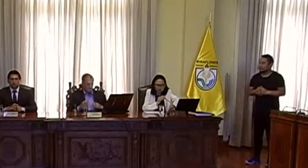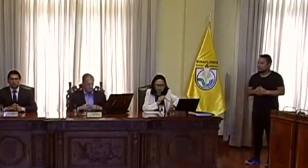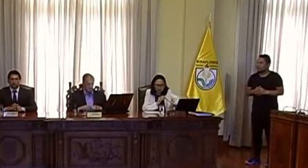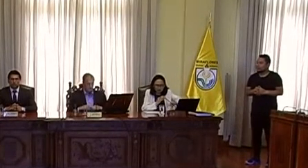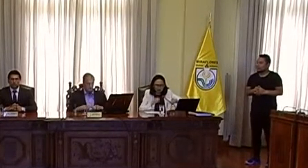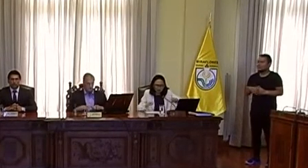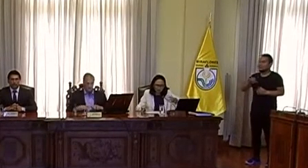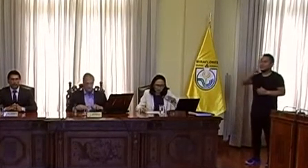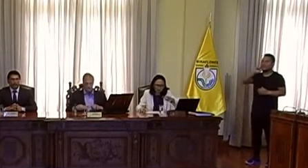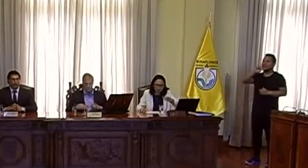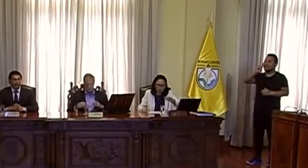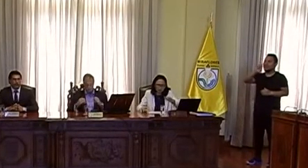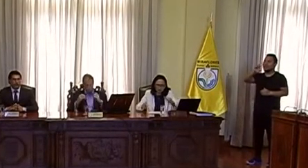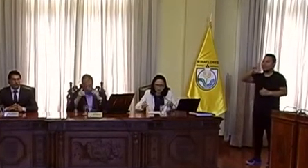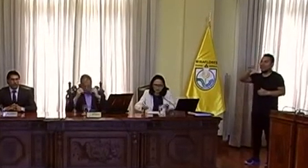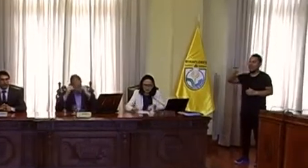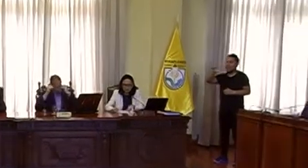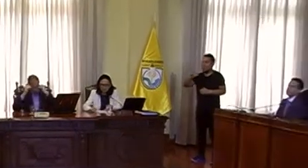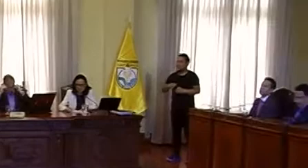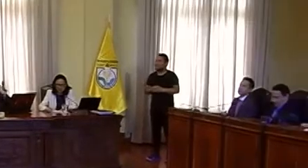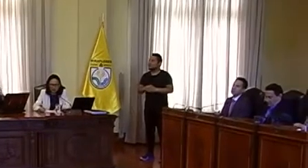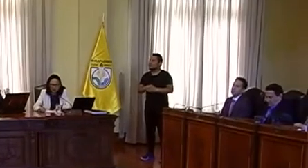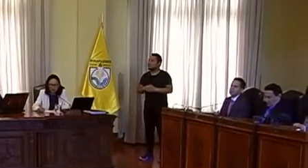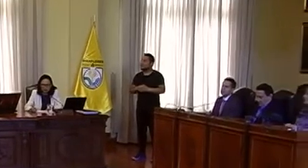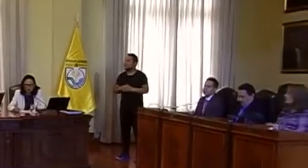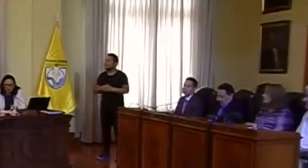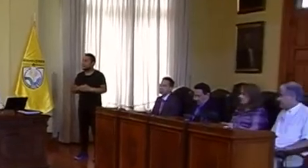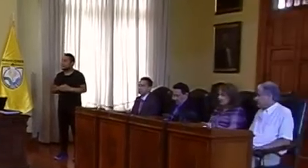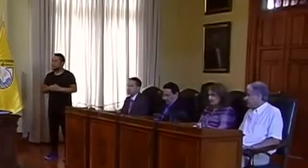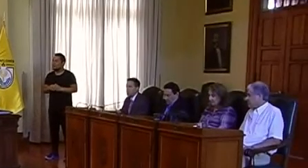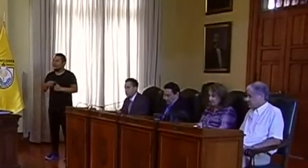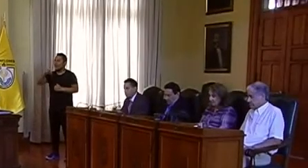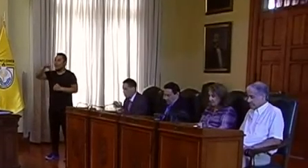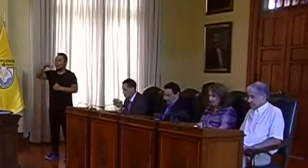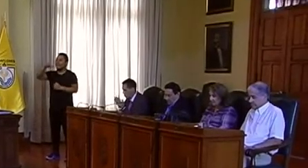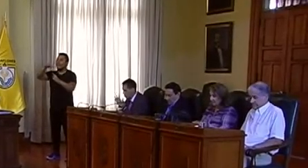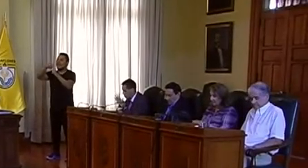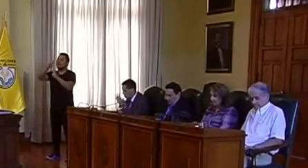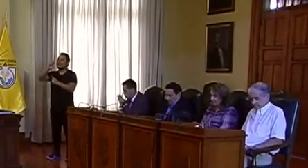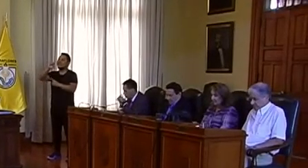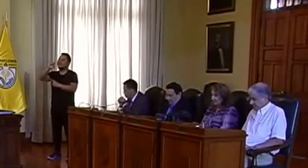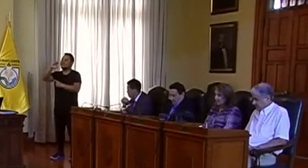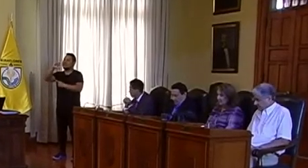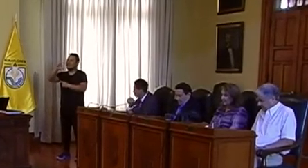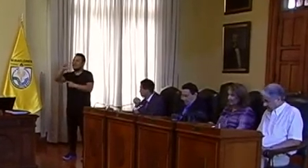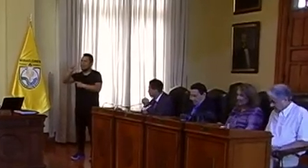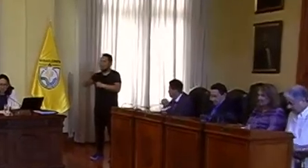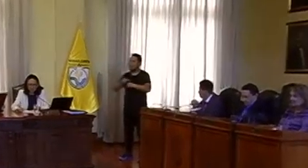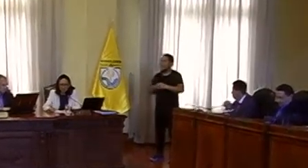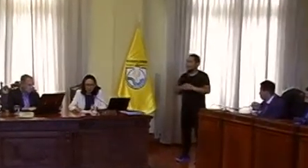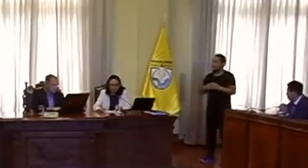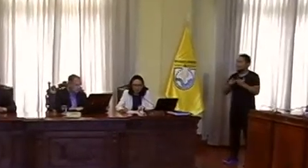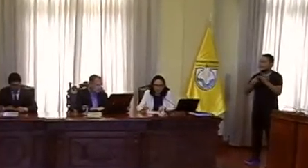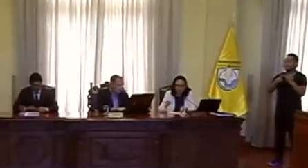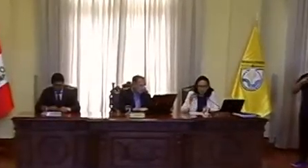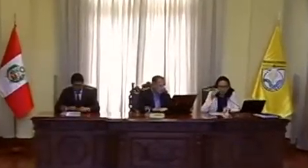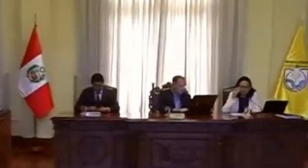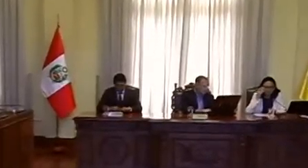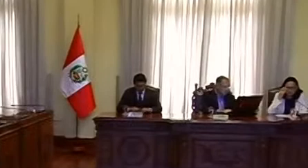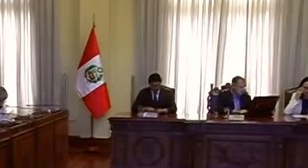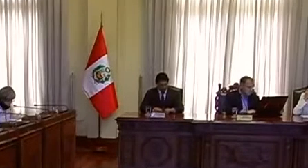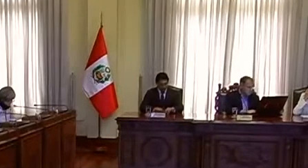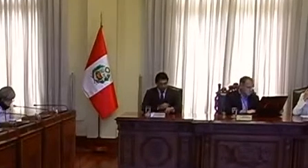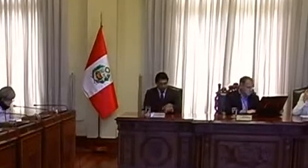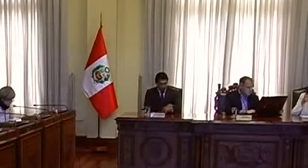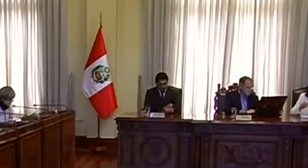Señor Israel Orlando Acuña Wong-Coquiz. Señora Patricia María del Río Jiménez de Olavide. Señora